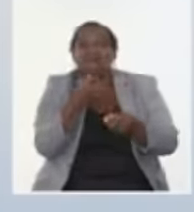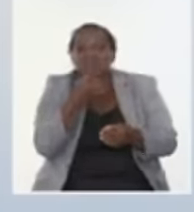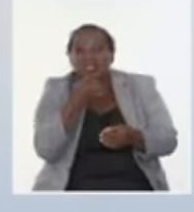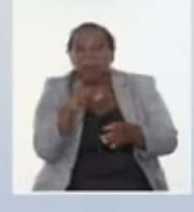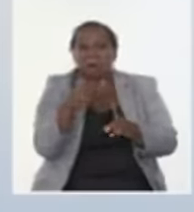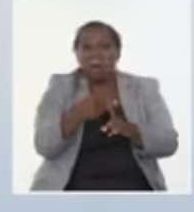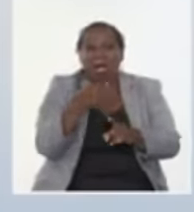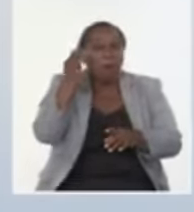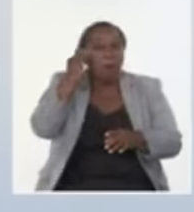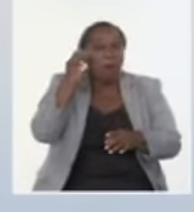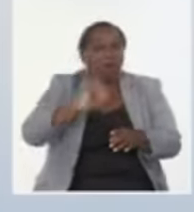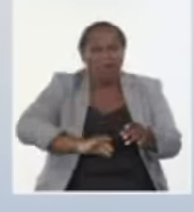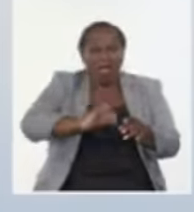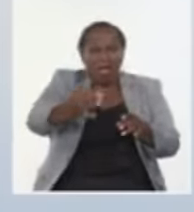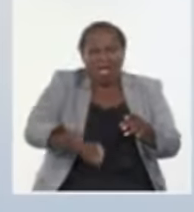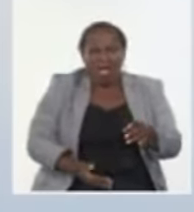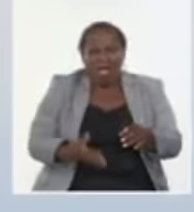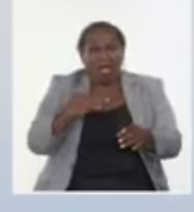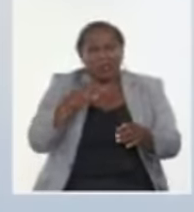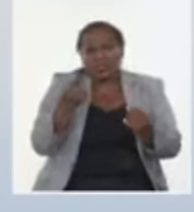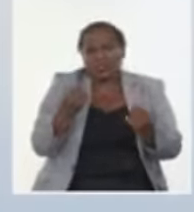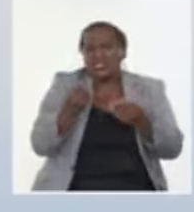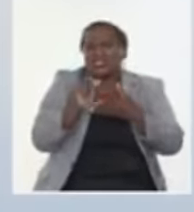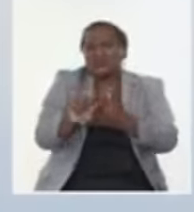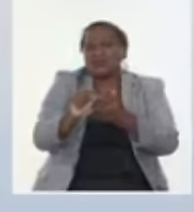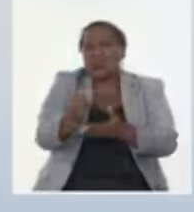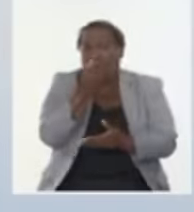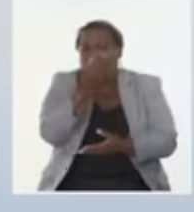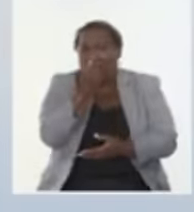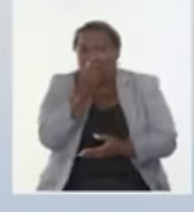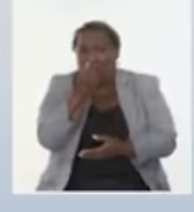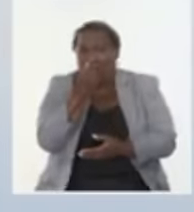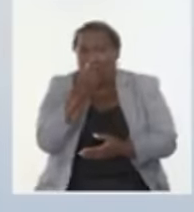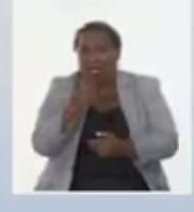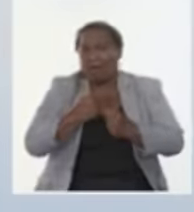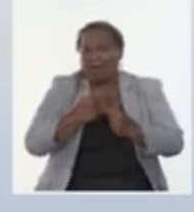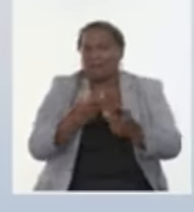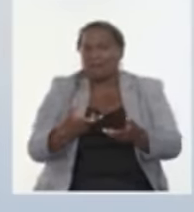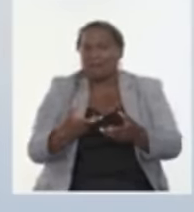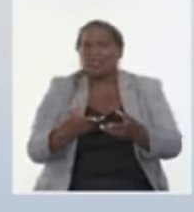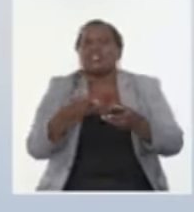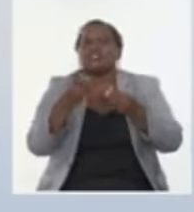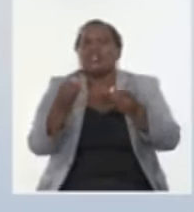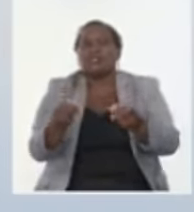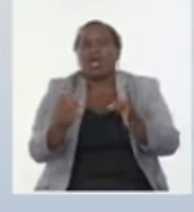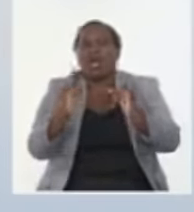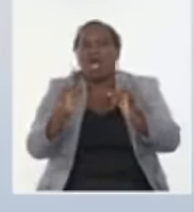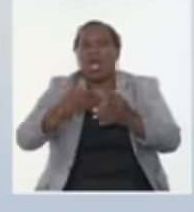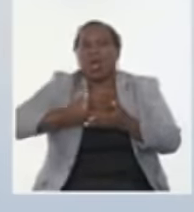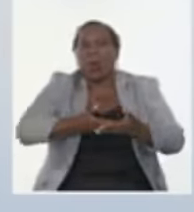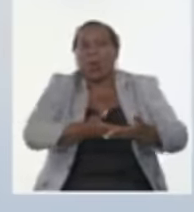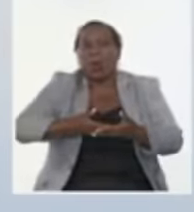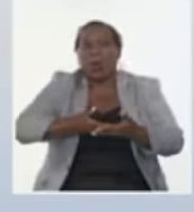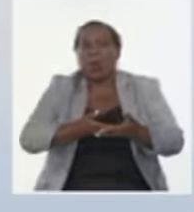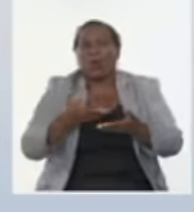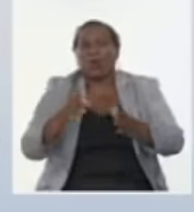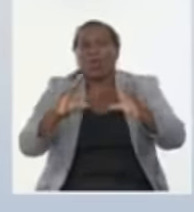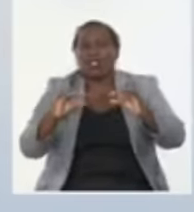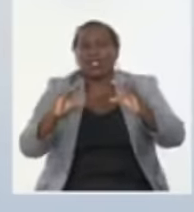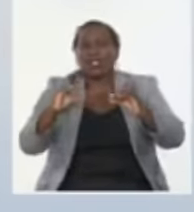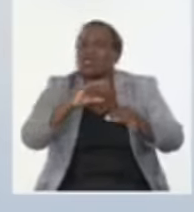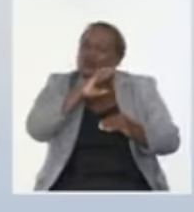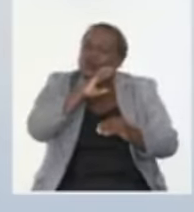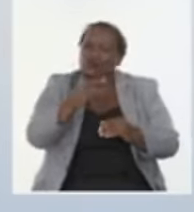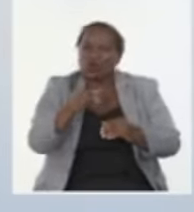centros recibiendo servicios de alimentación. Han recibido cunas y colchones, unas 1.500. Se le han